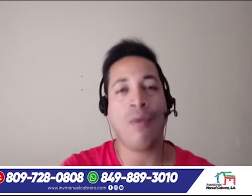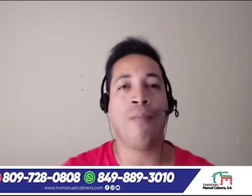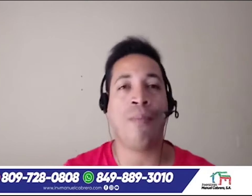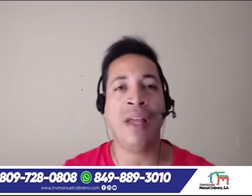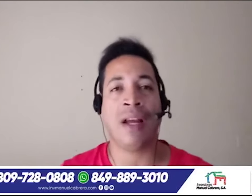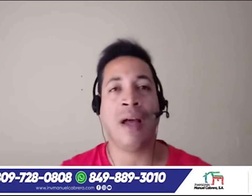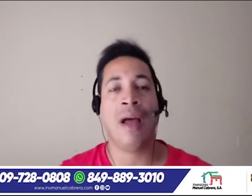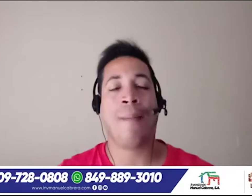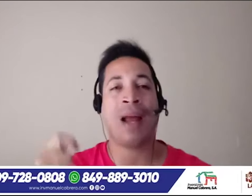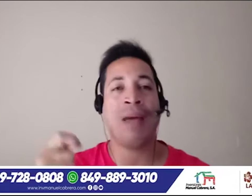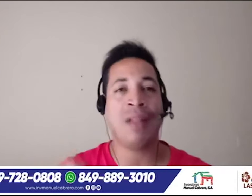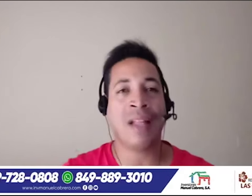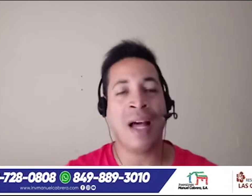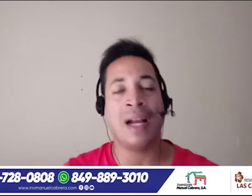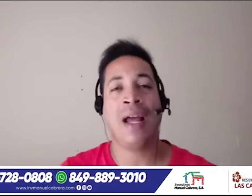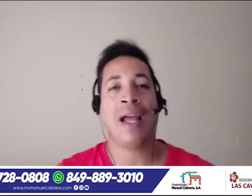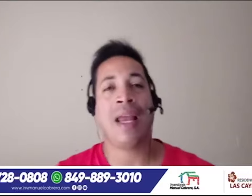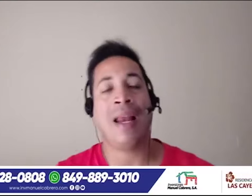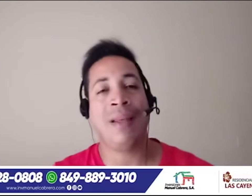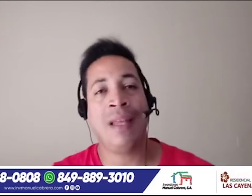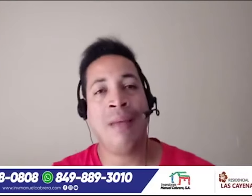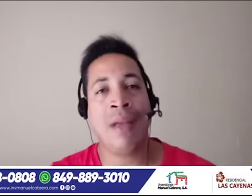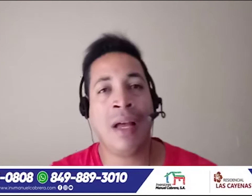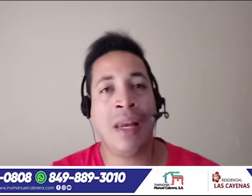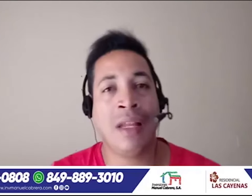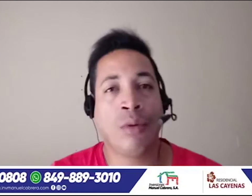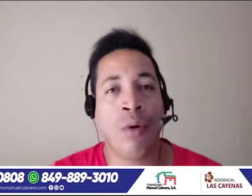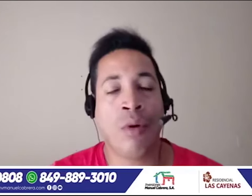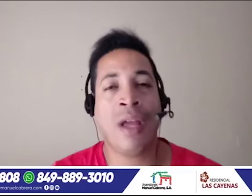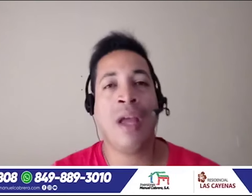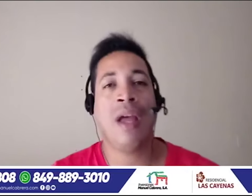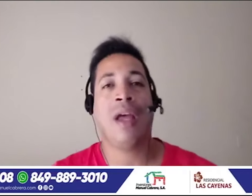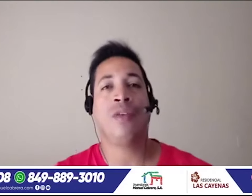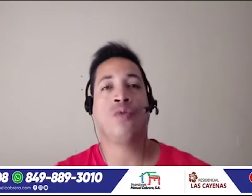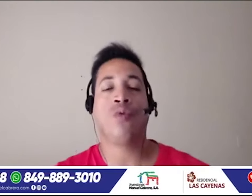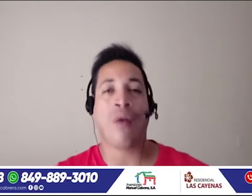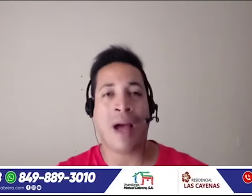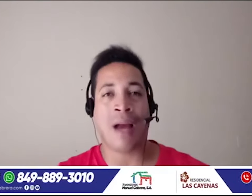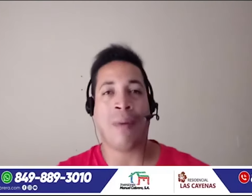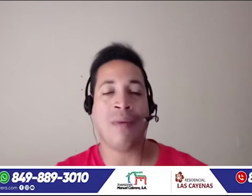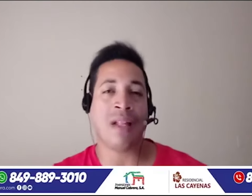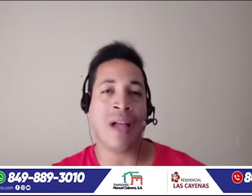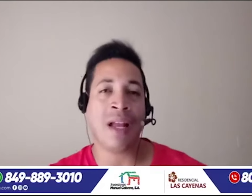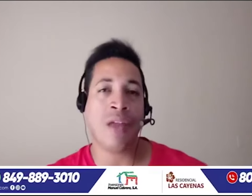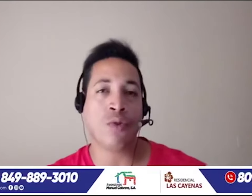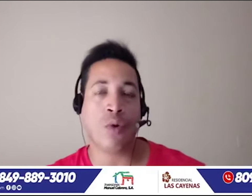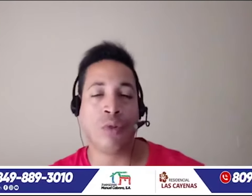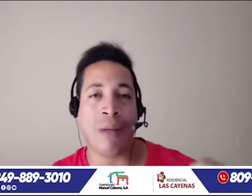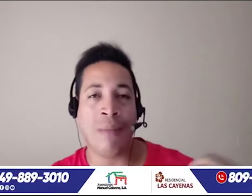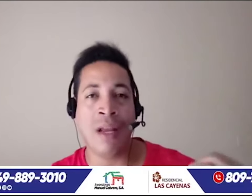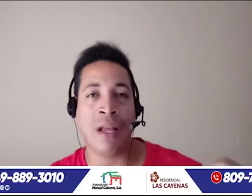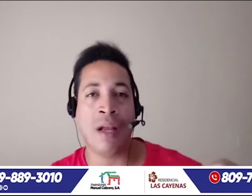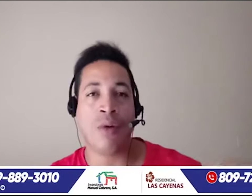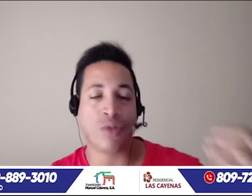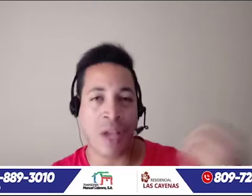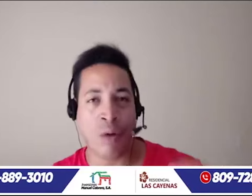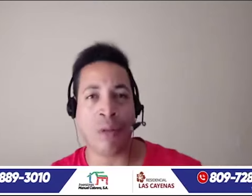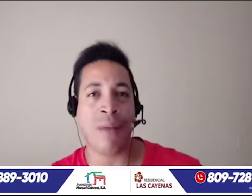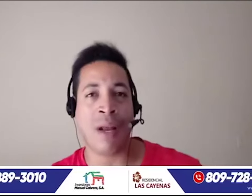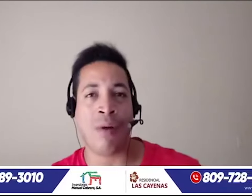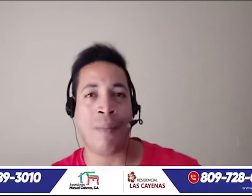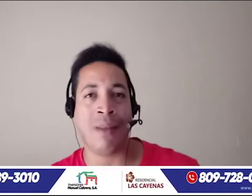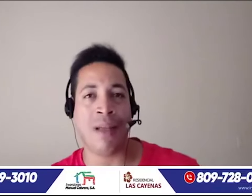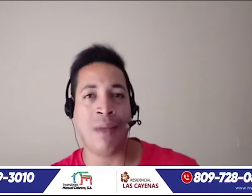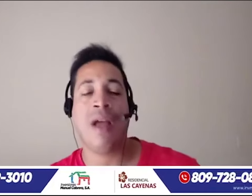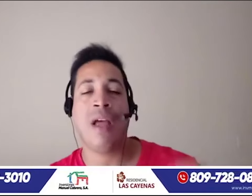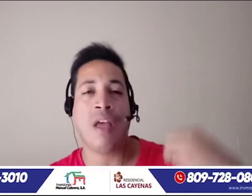deben cumplirlas, para evitar que la pandemia les toque en su hogar, para evitar que ellos se contaminen